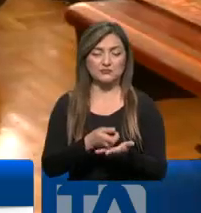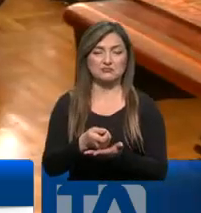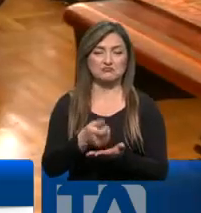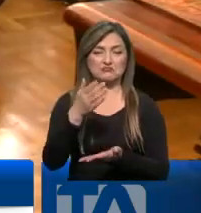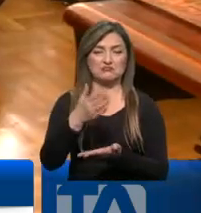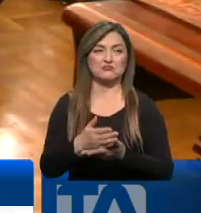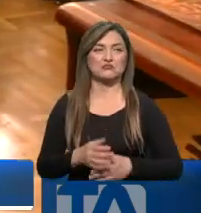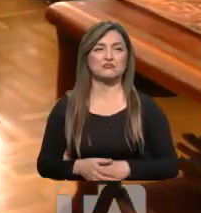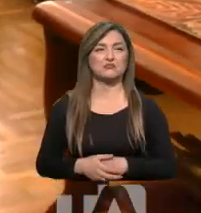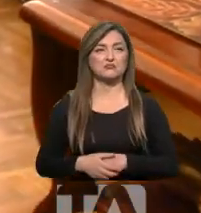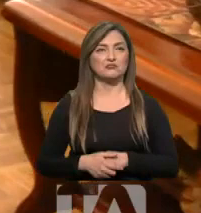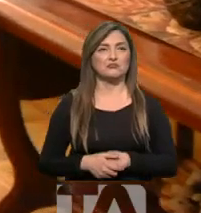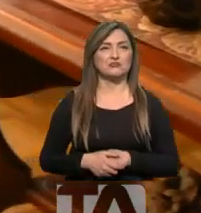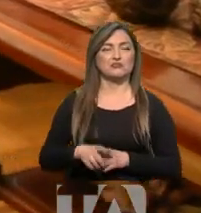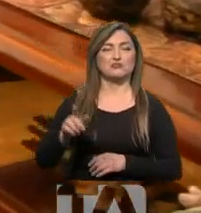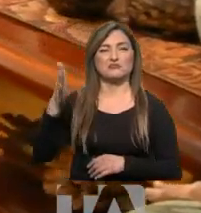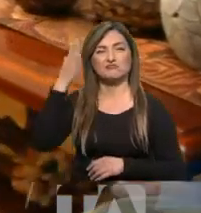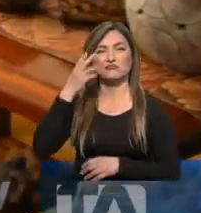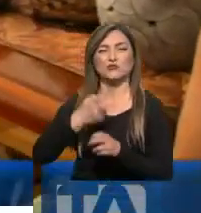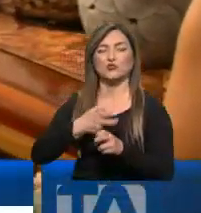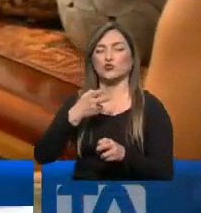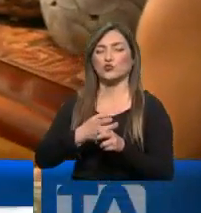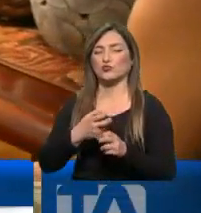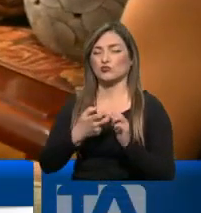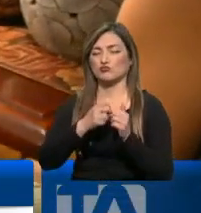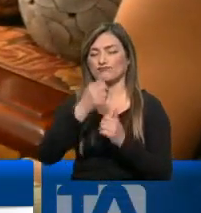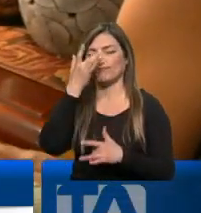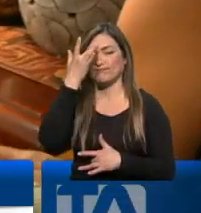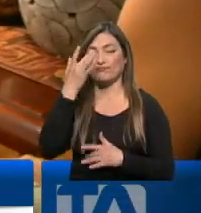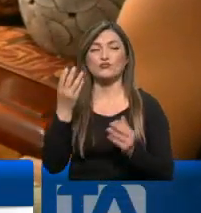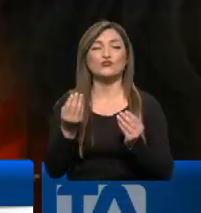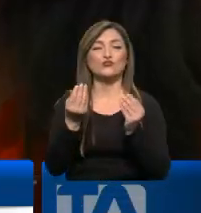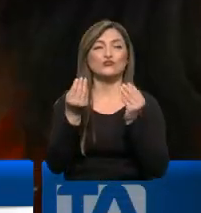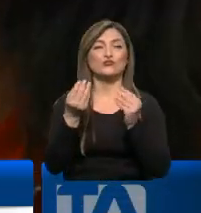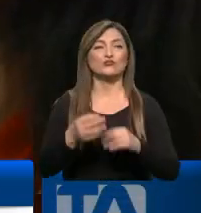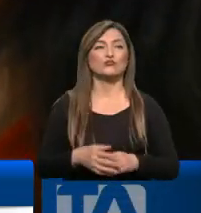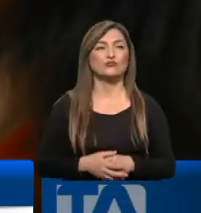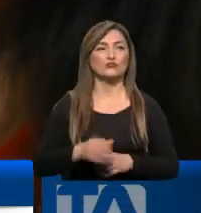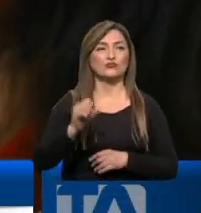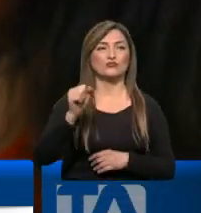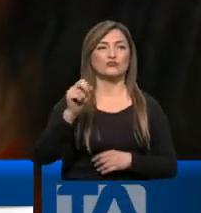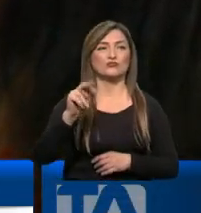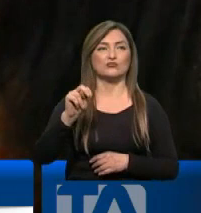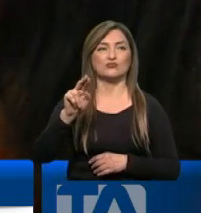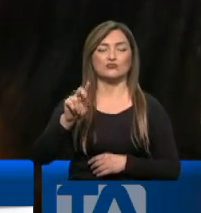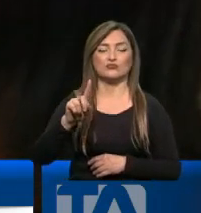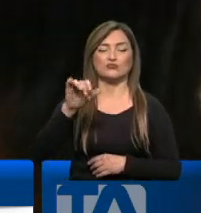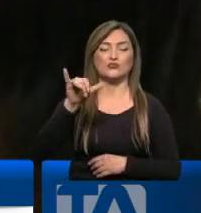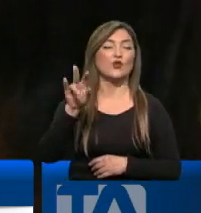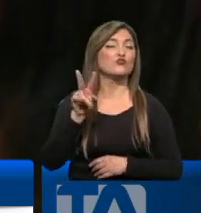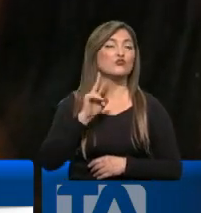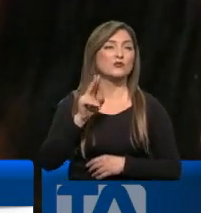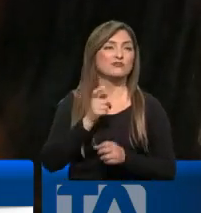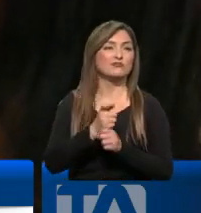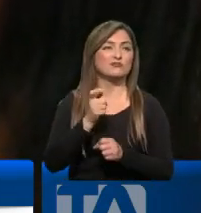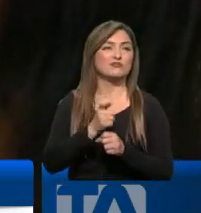brindar. Ellas, más que nadie, saben lo duro que es este trastorno, al menos en la adolescencia. Sandy nos cuenta cómo le afectó ser víctima de